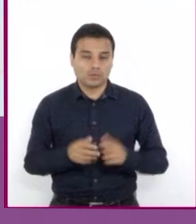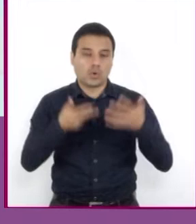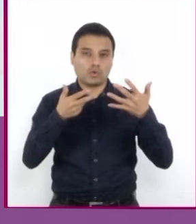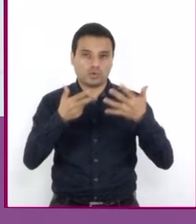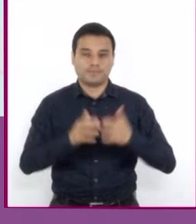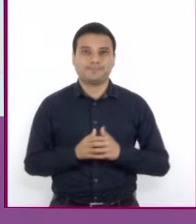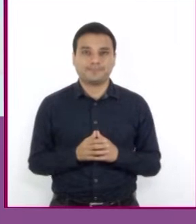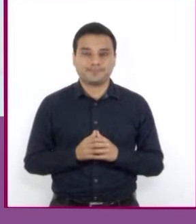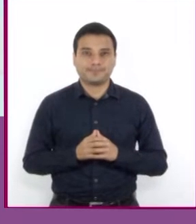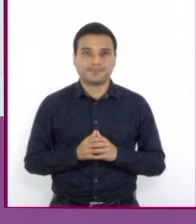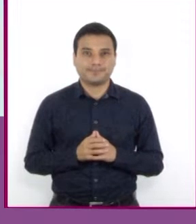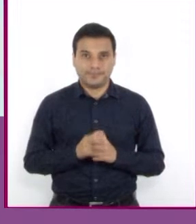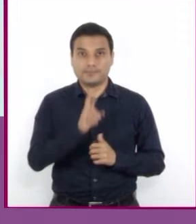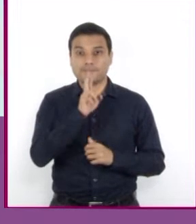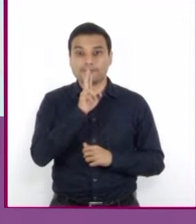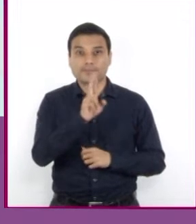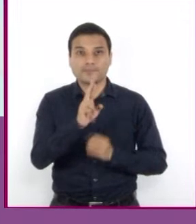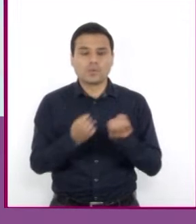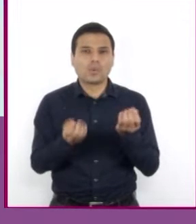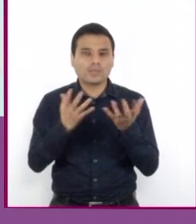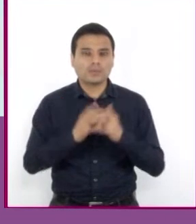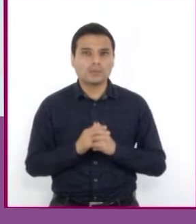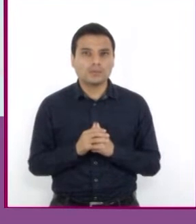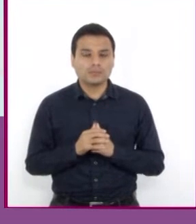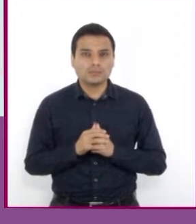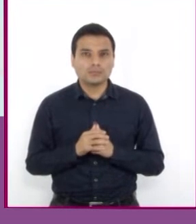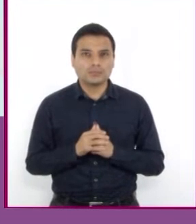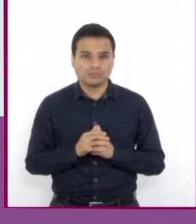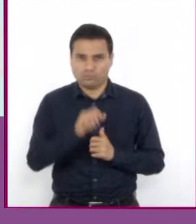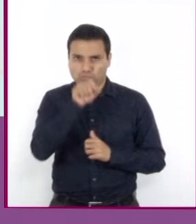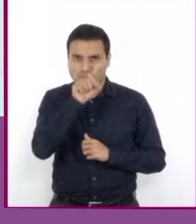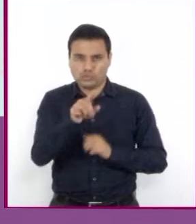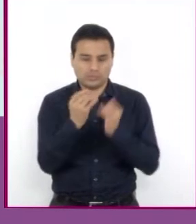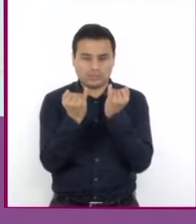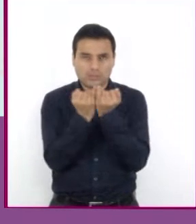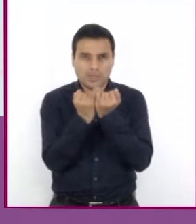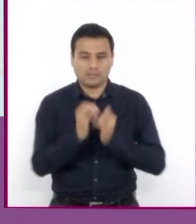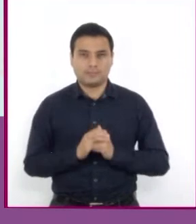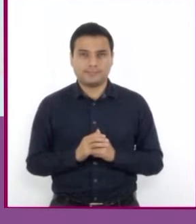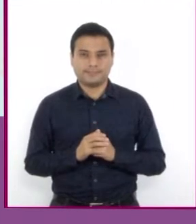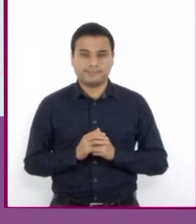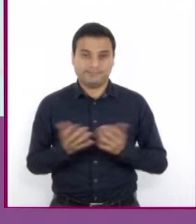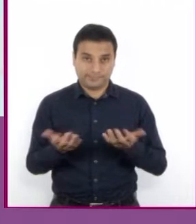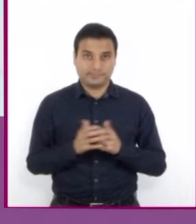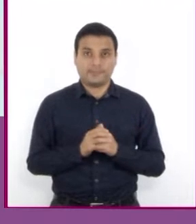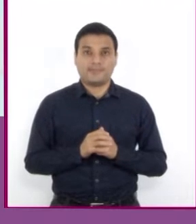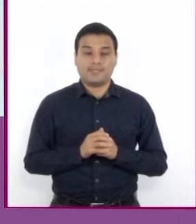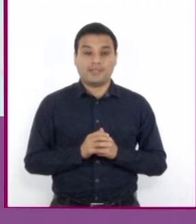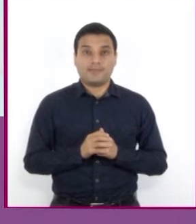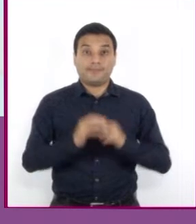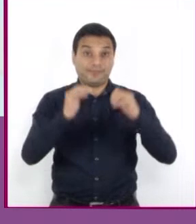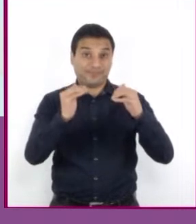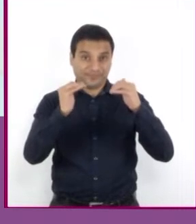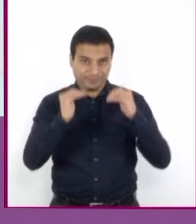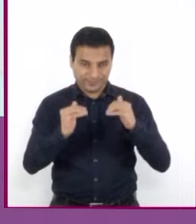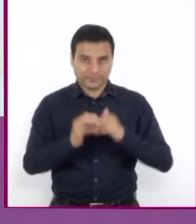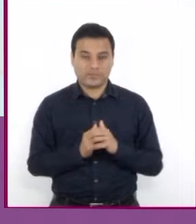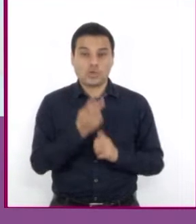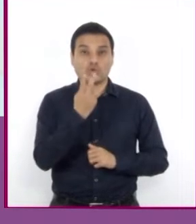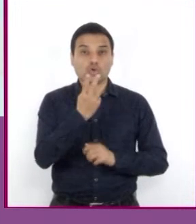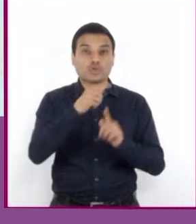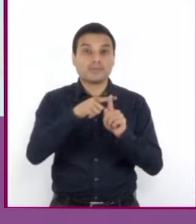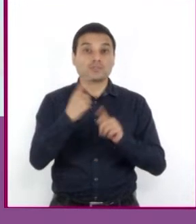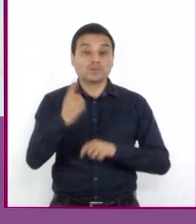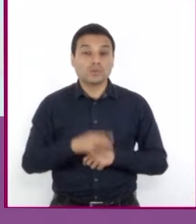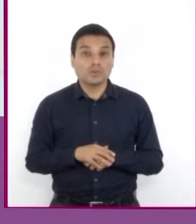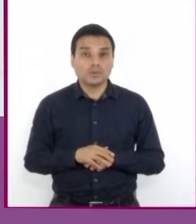8. El resultado en ambas columnas es el mismo. En la fila 2 tenemos 2 más 1